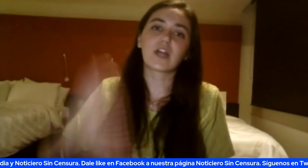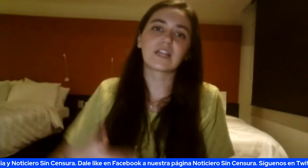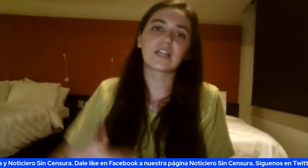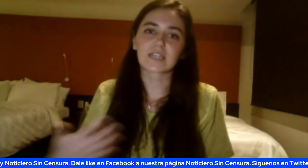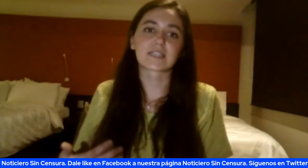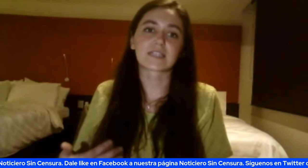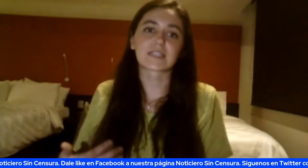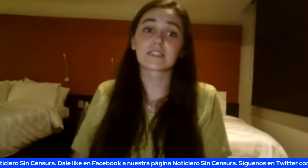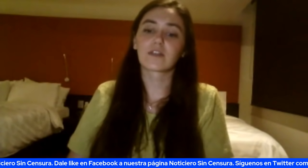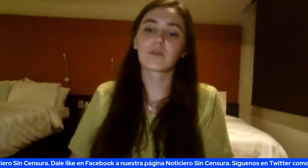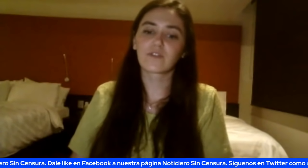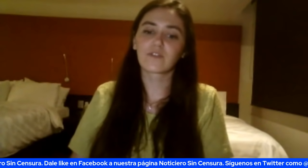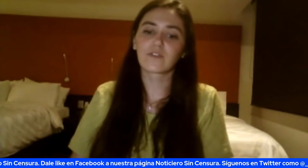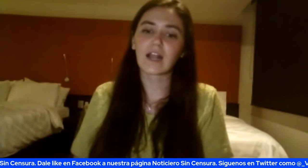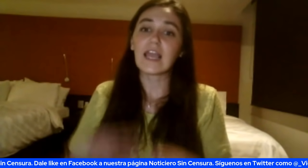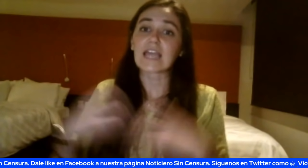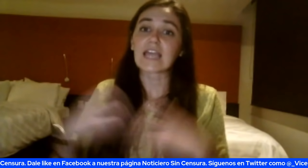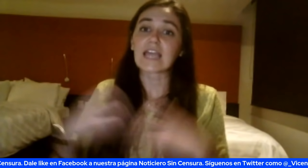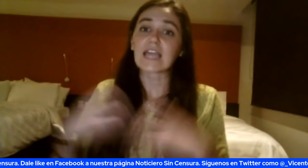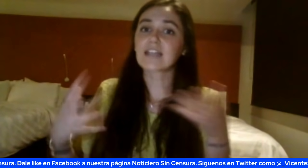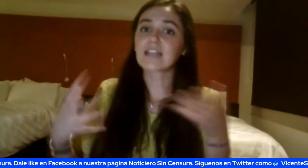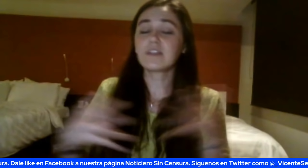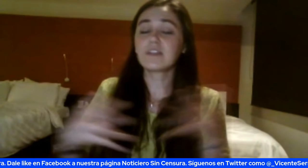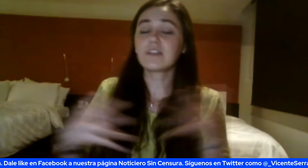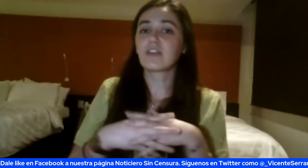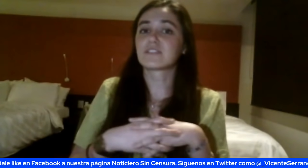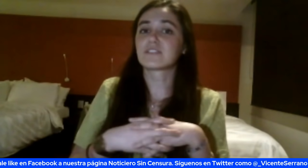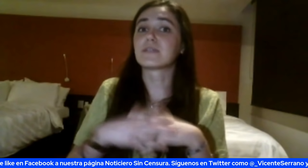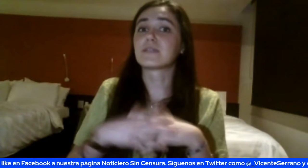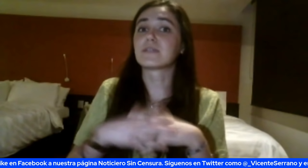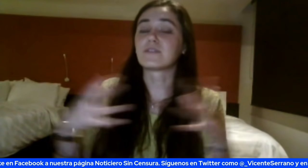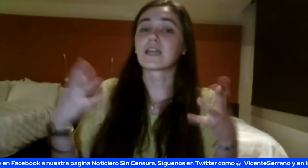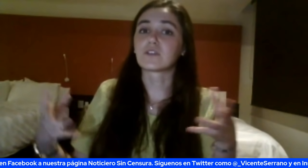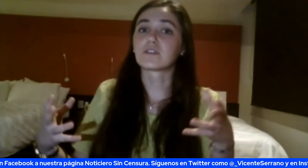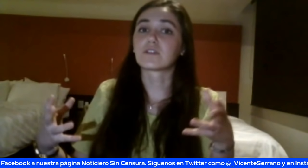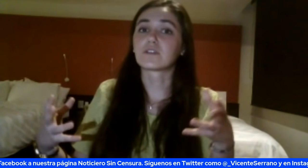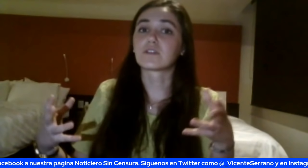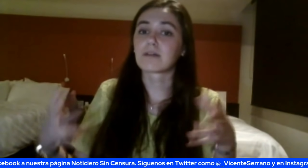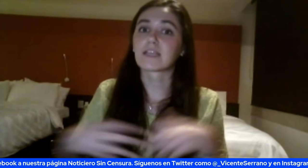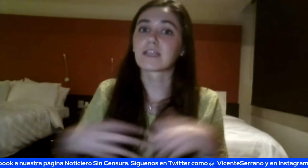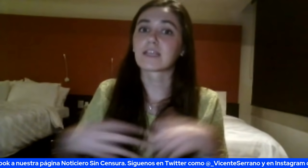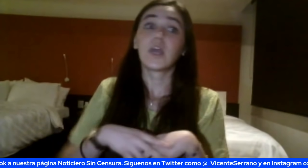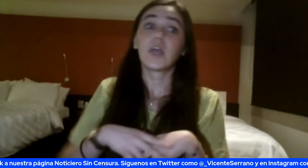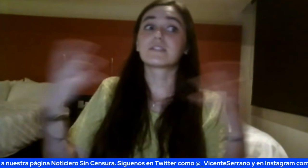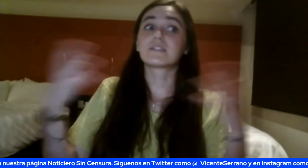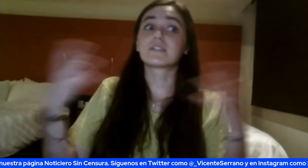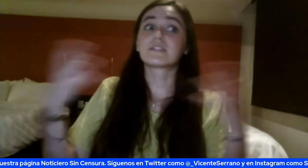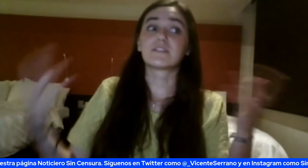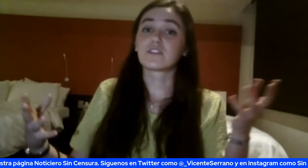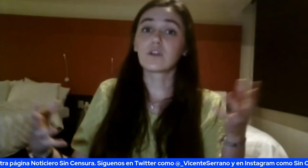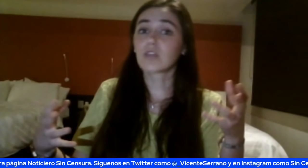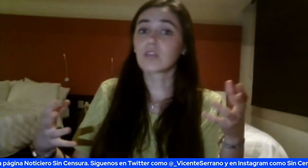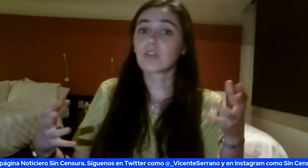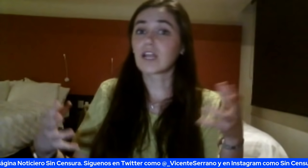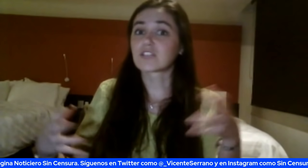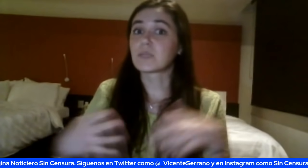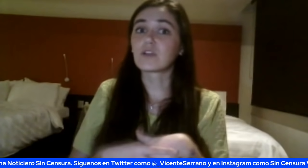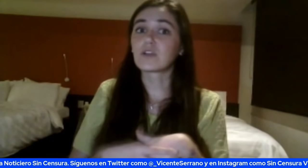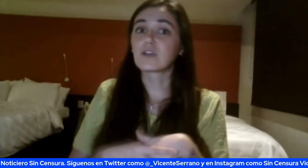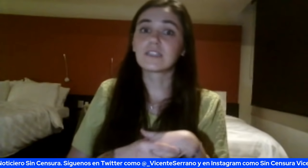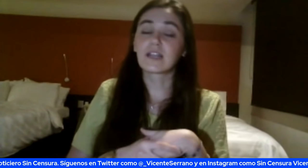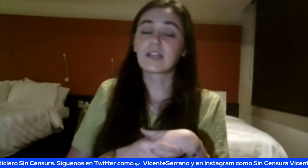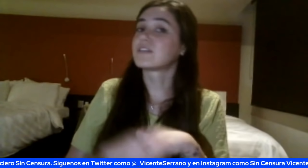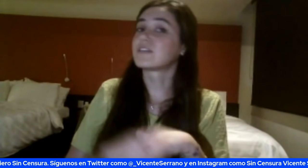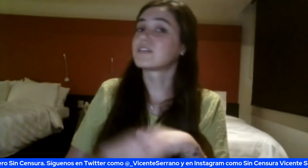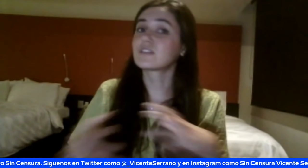cosas que se hacen desde el gobierno federal, es que realmente hay una diversificación del debate, una diversificación incluso de las opiniones y